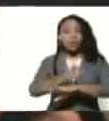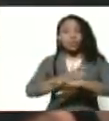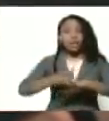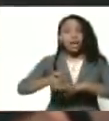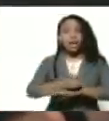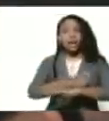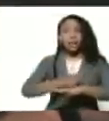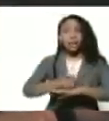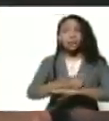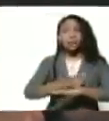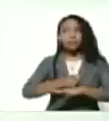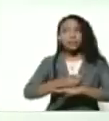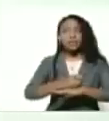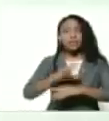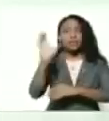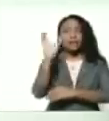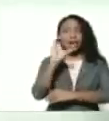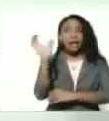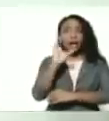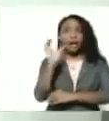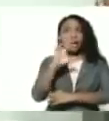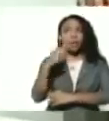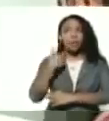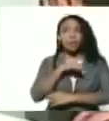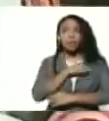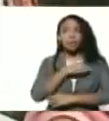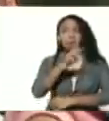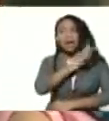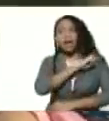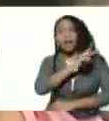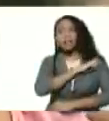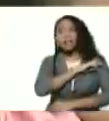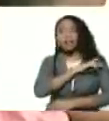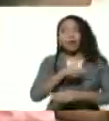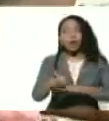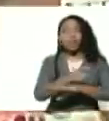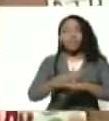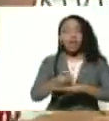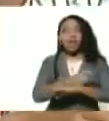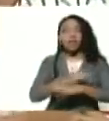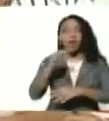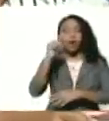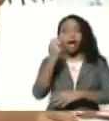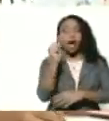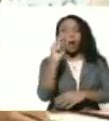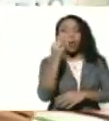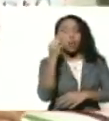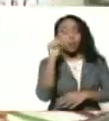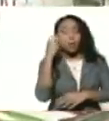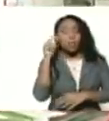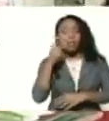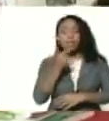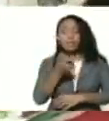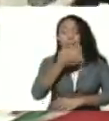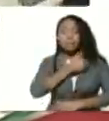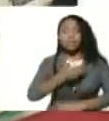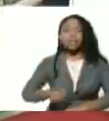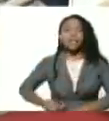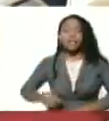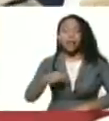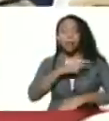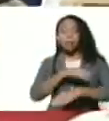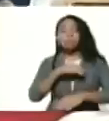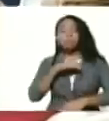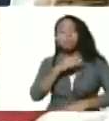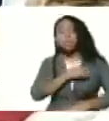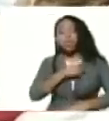de Caracas, con nuestro jefe de gobierno, Naúm Fernández. decirle, presidente, que desde la gran misión